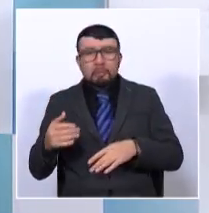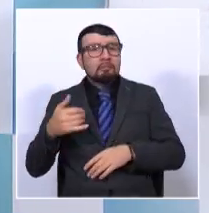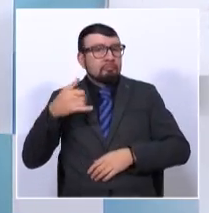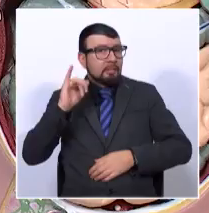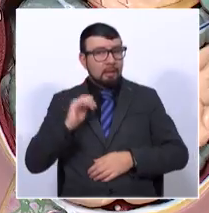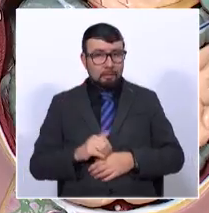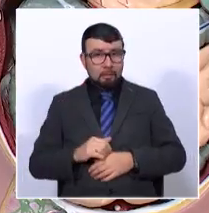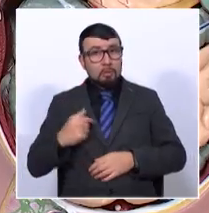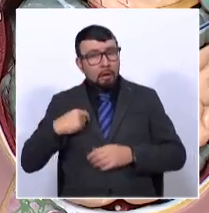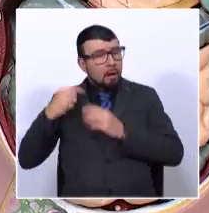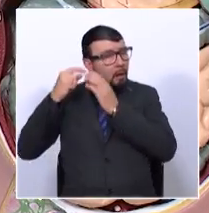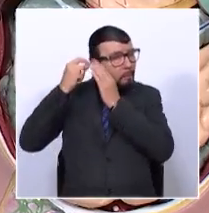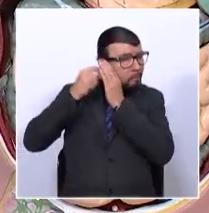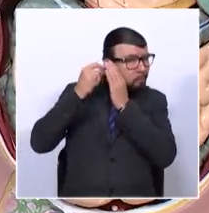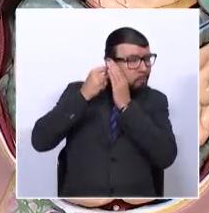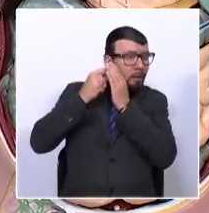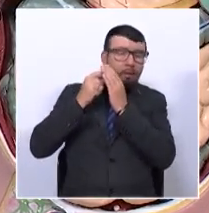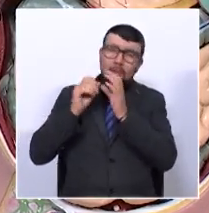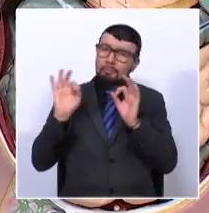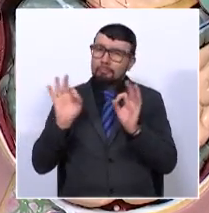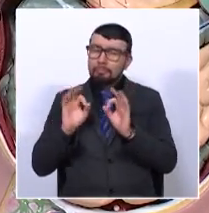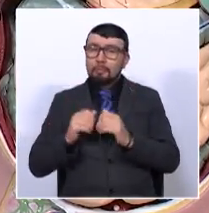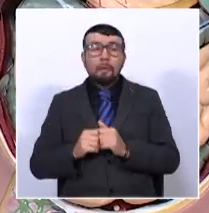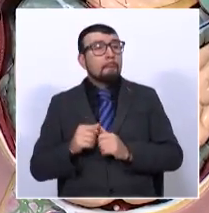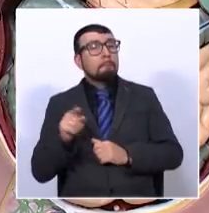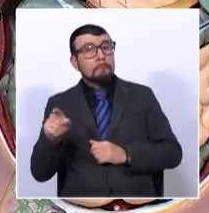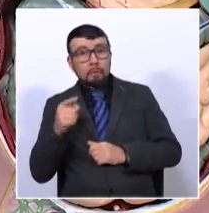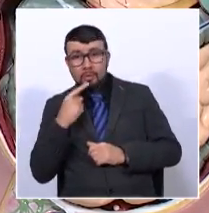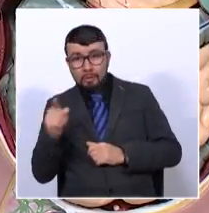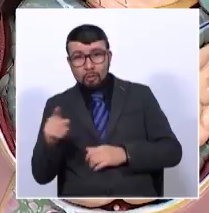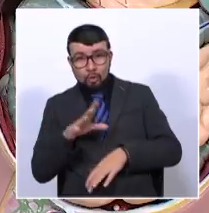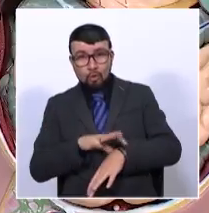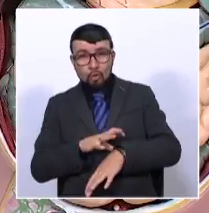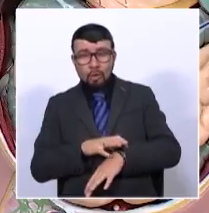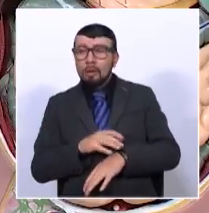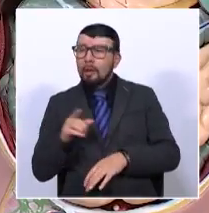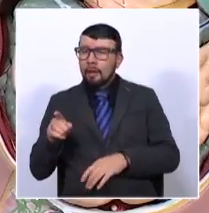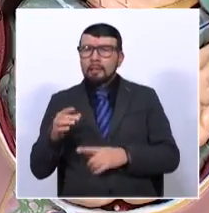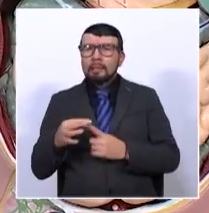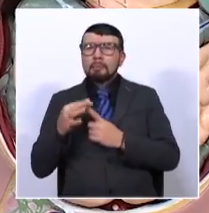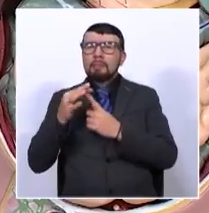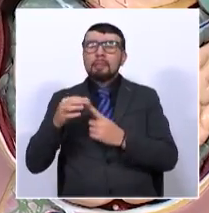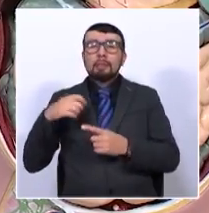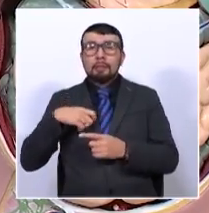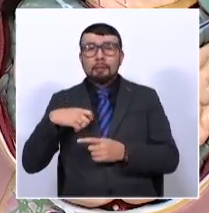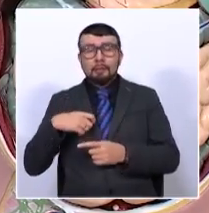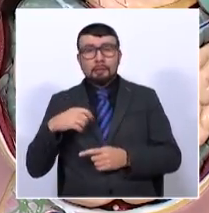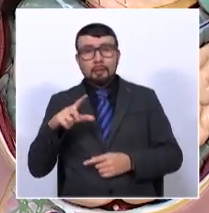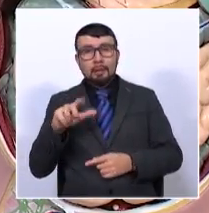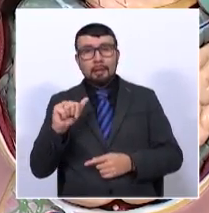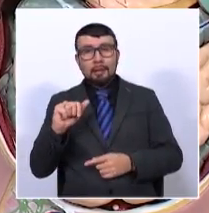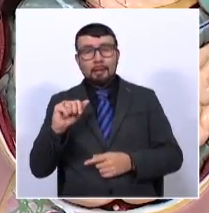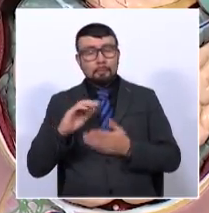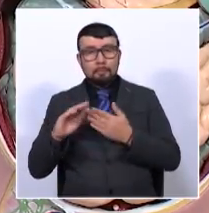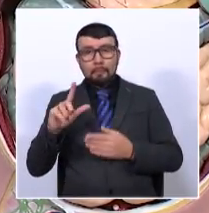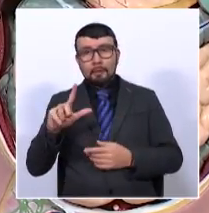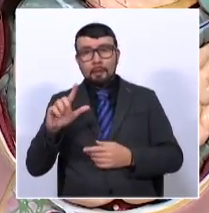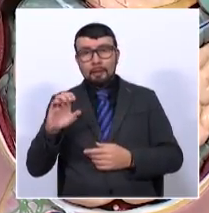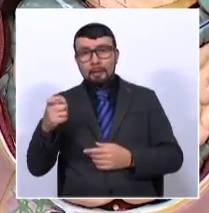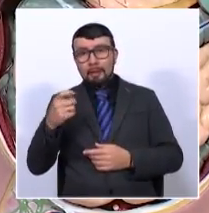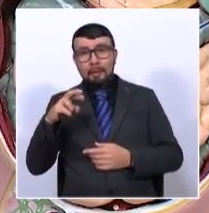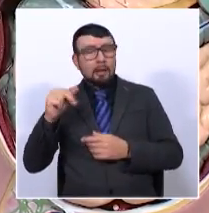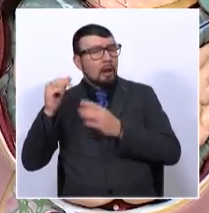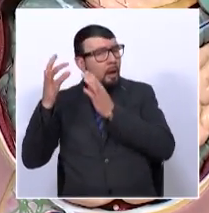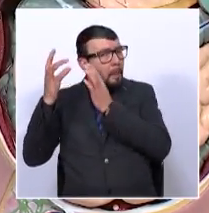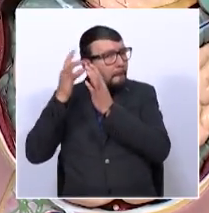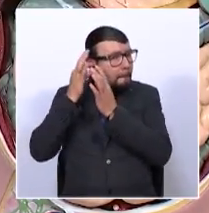no hacia adentro. Y como decía el doctor Jorge Enrique, con un aparato especial que se llama una legra, sacar el cerumen, pero debe